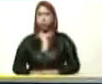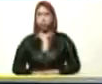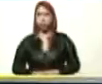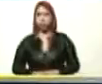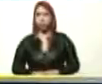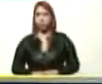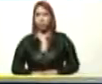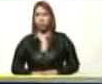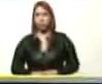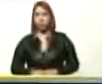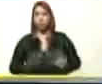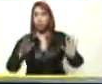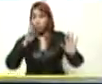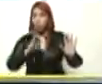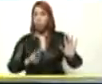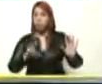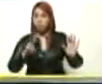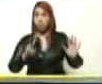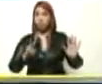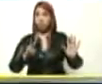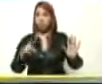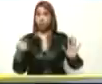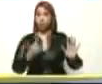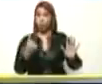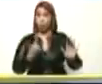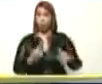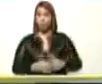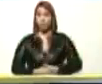llegó a darse el caso, no sólo que,